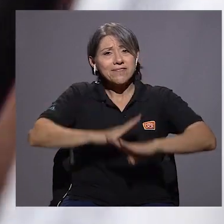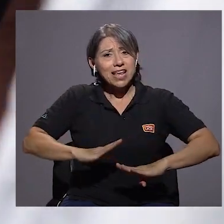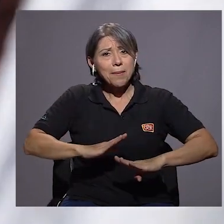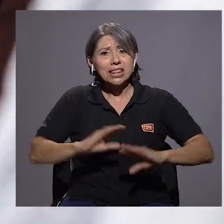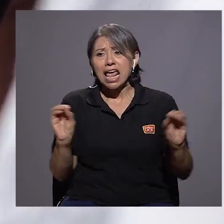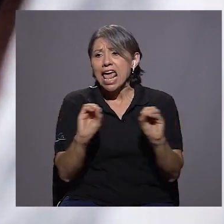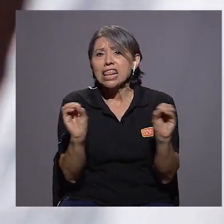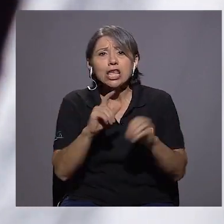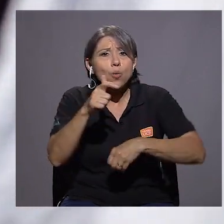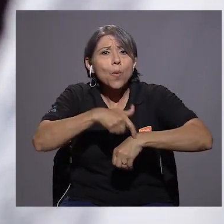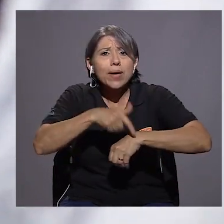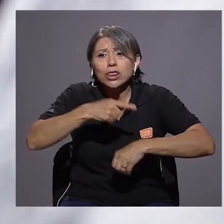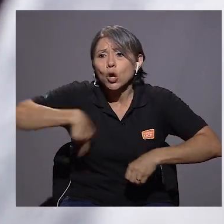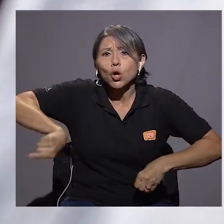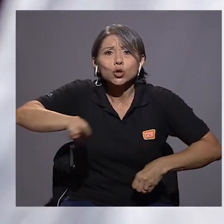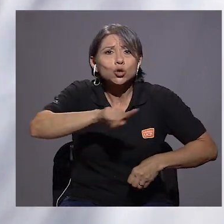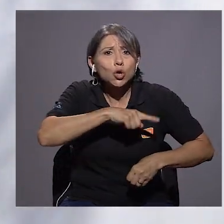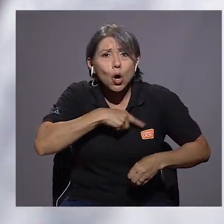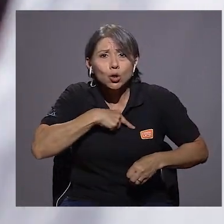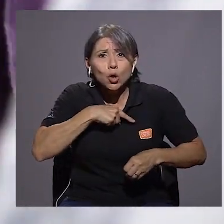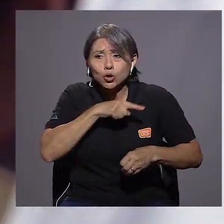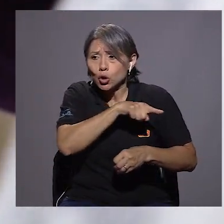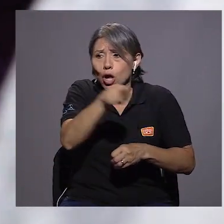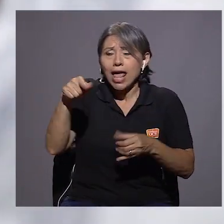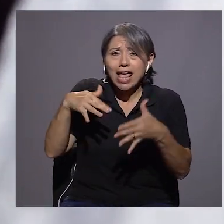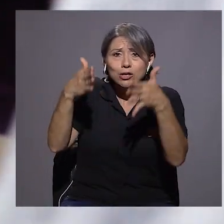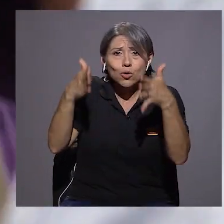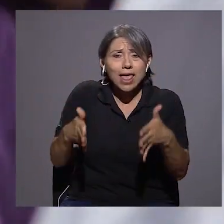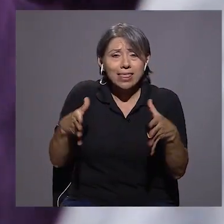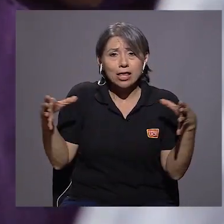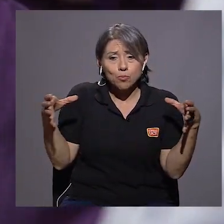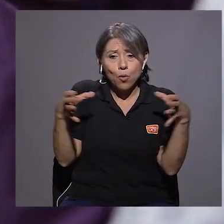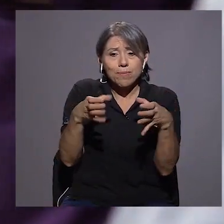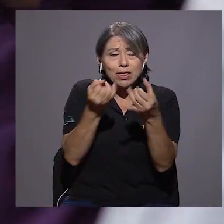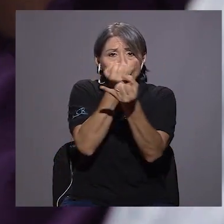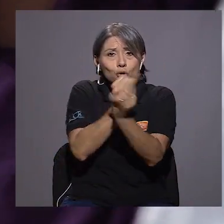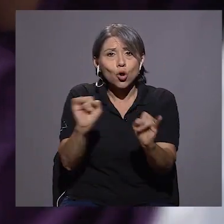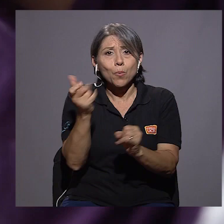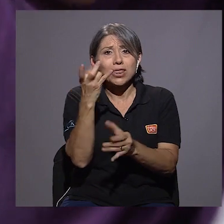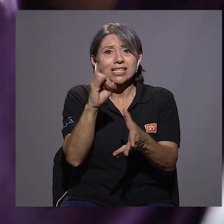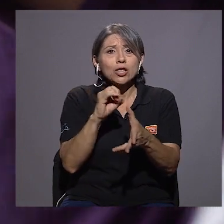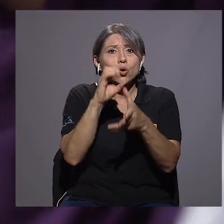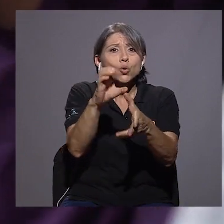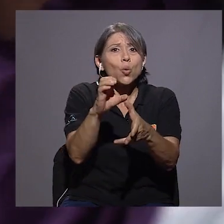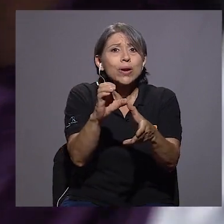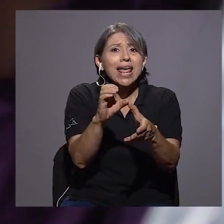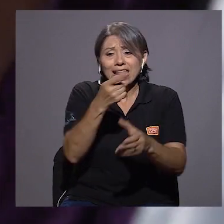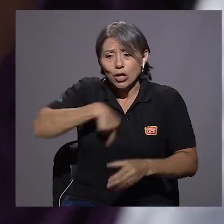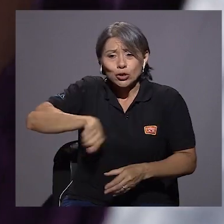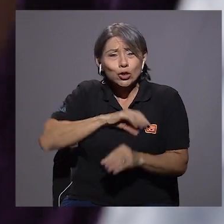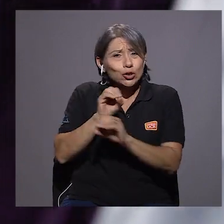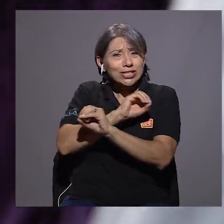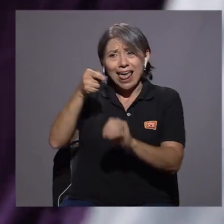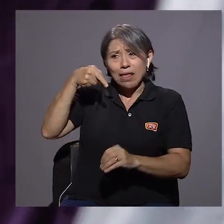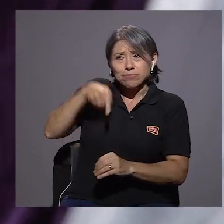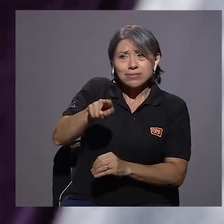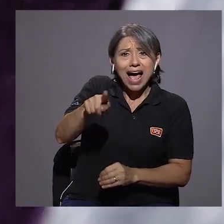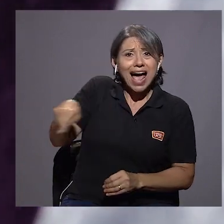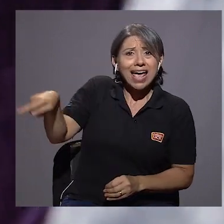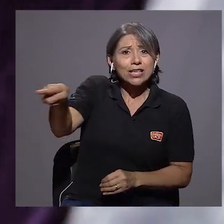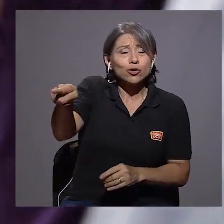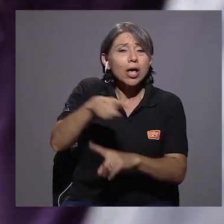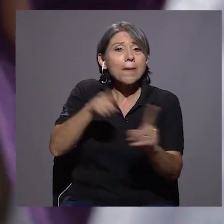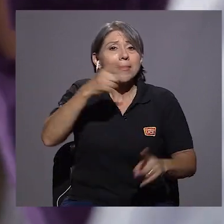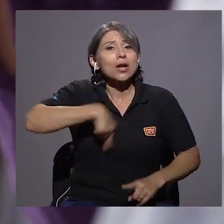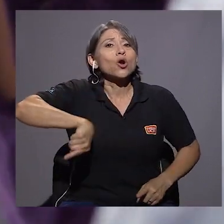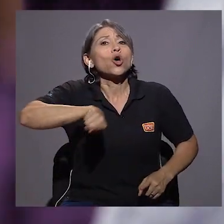protestar pacíficamente. En ningún momento hemos presenciado de parte del movimiento autónomo 17 de octubre una